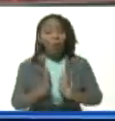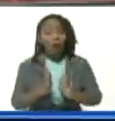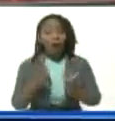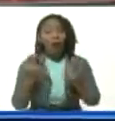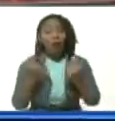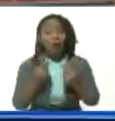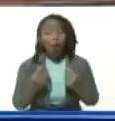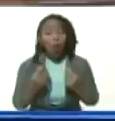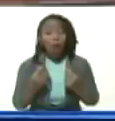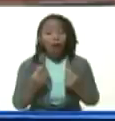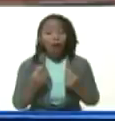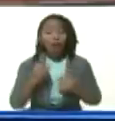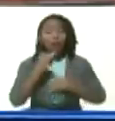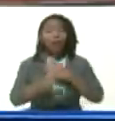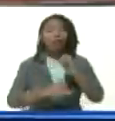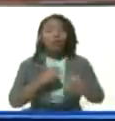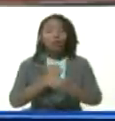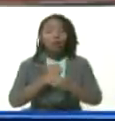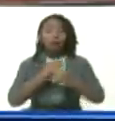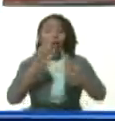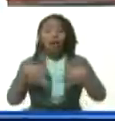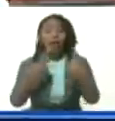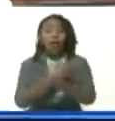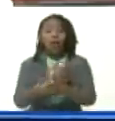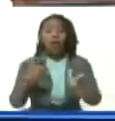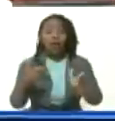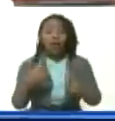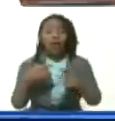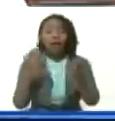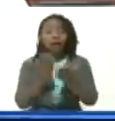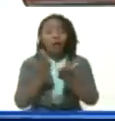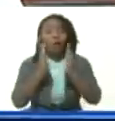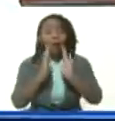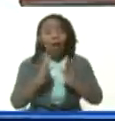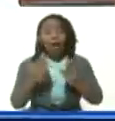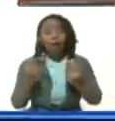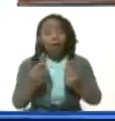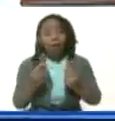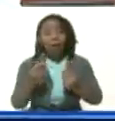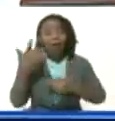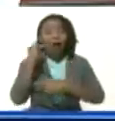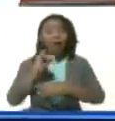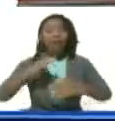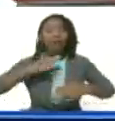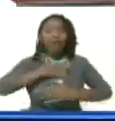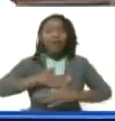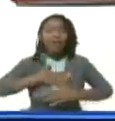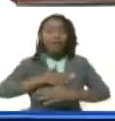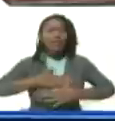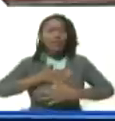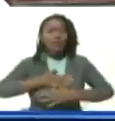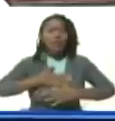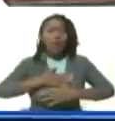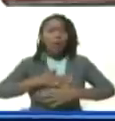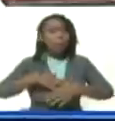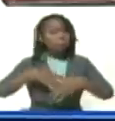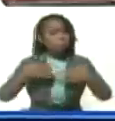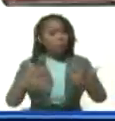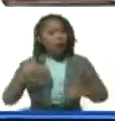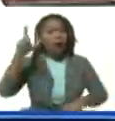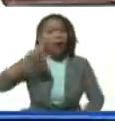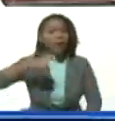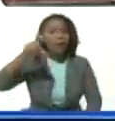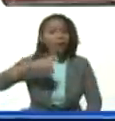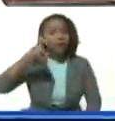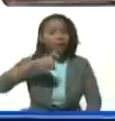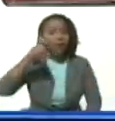no neoliberal, hay una escuela económica que busca la satisfacción de las